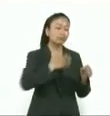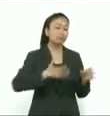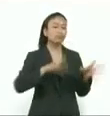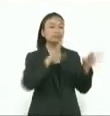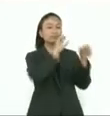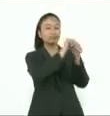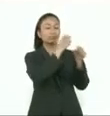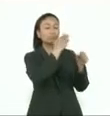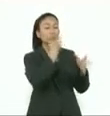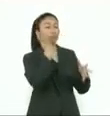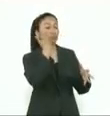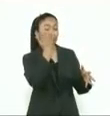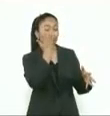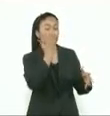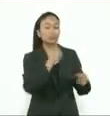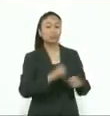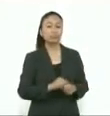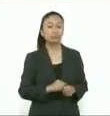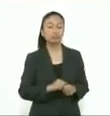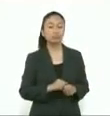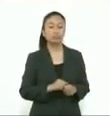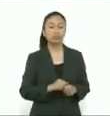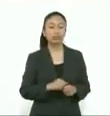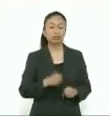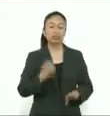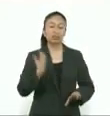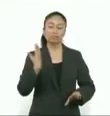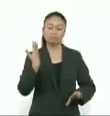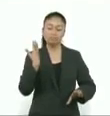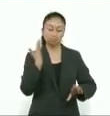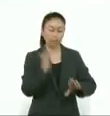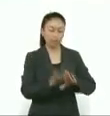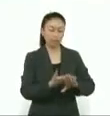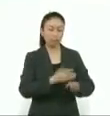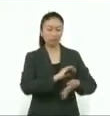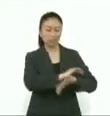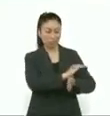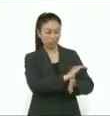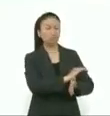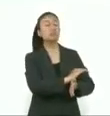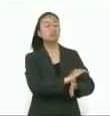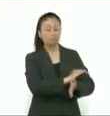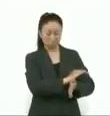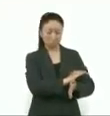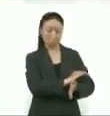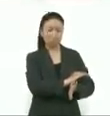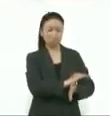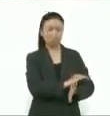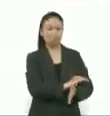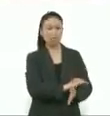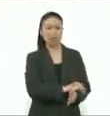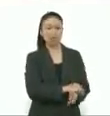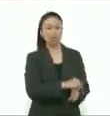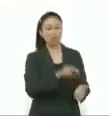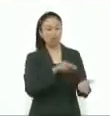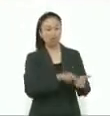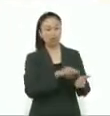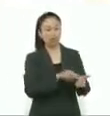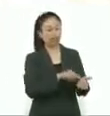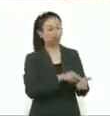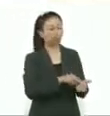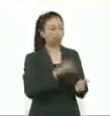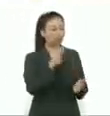justicia. Estamos en contra de la discriminación, del racismo,